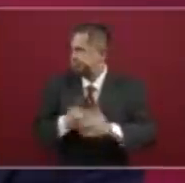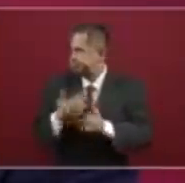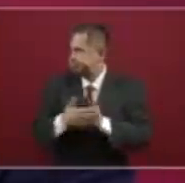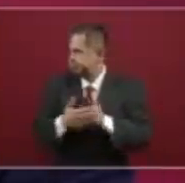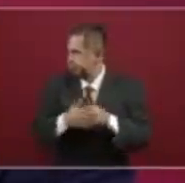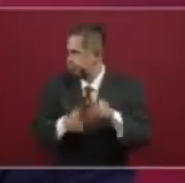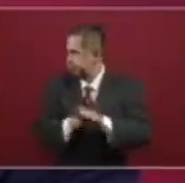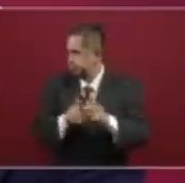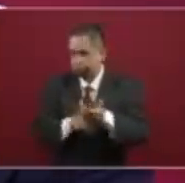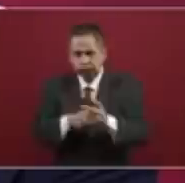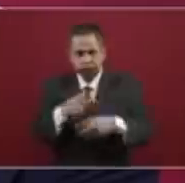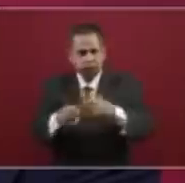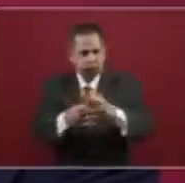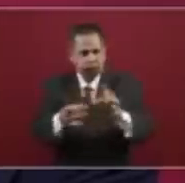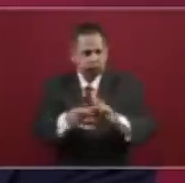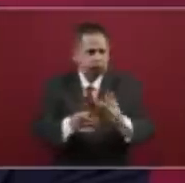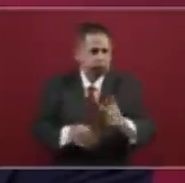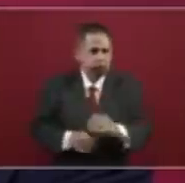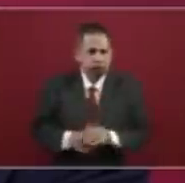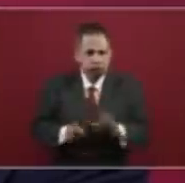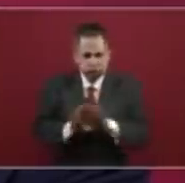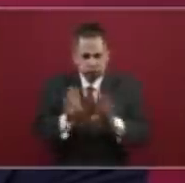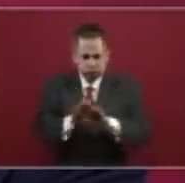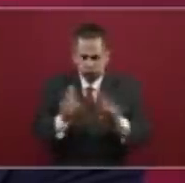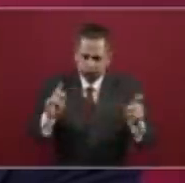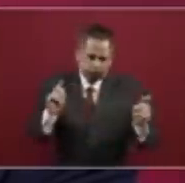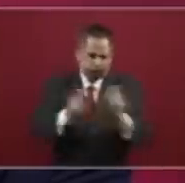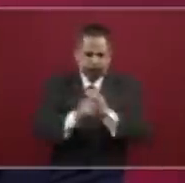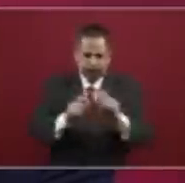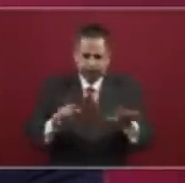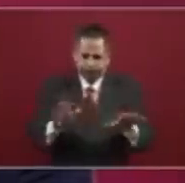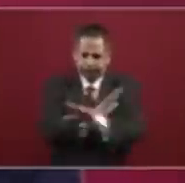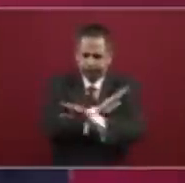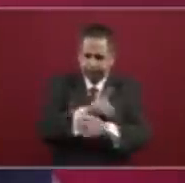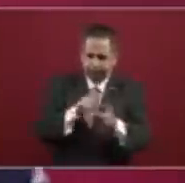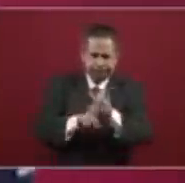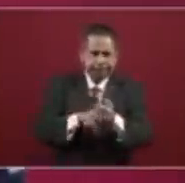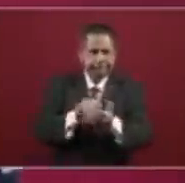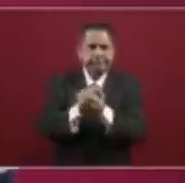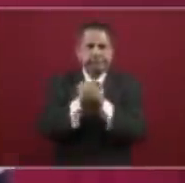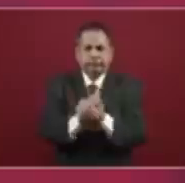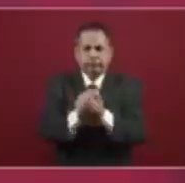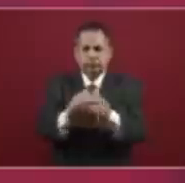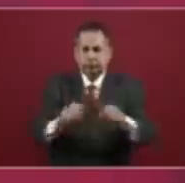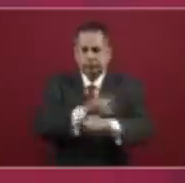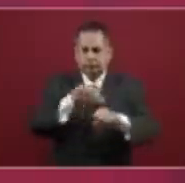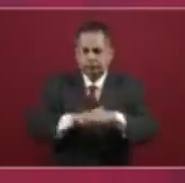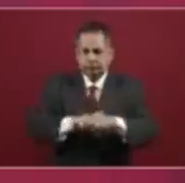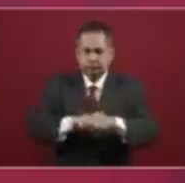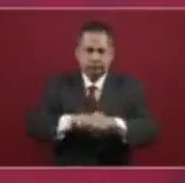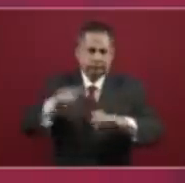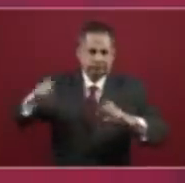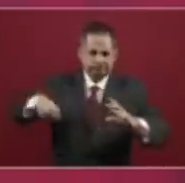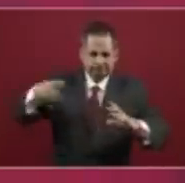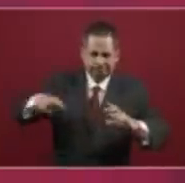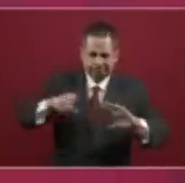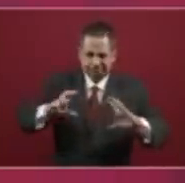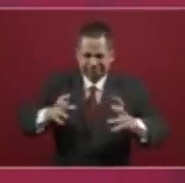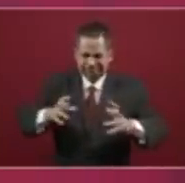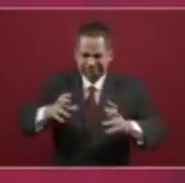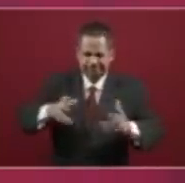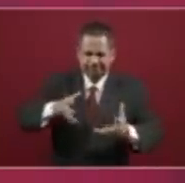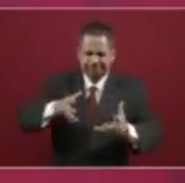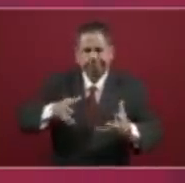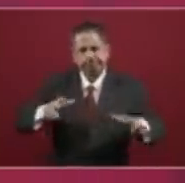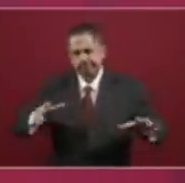a explicarles en qué va a consistir la transformación de la Lotería Nacional. Es un